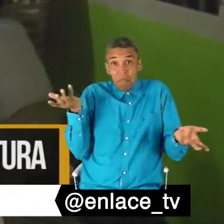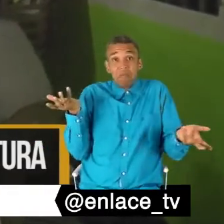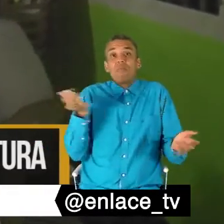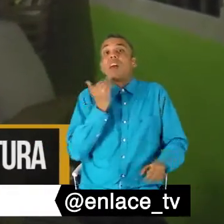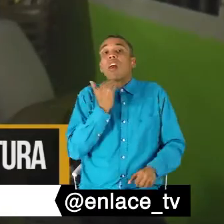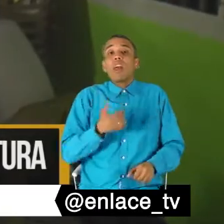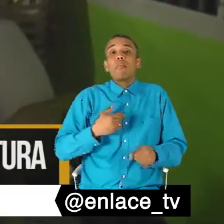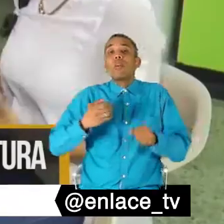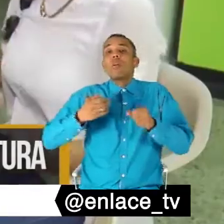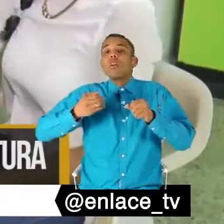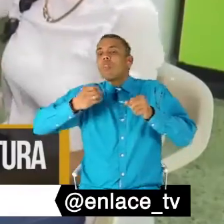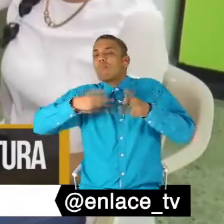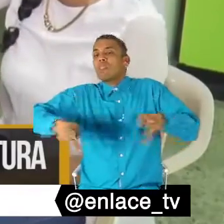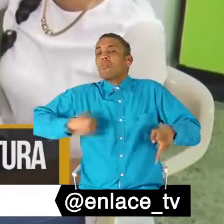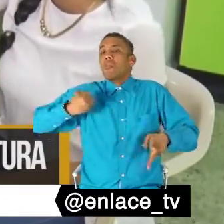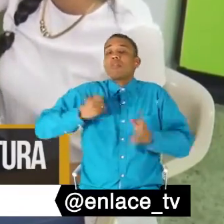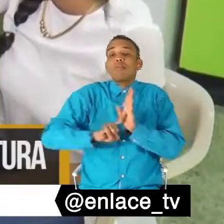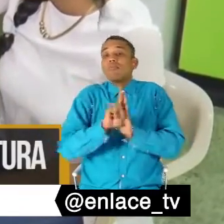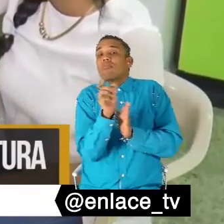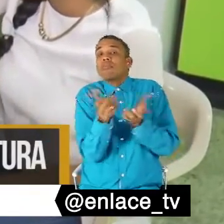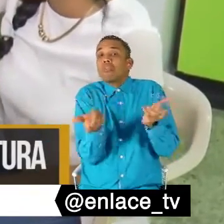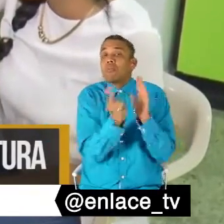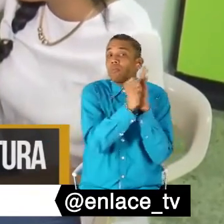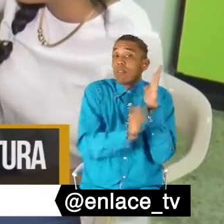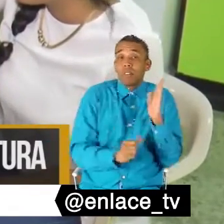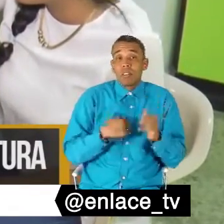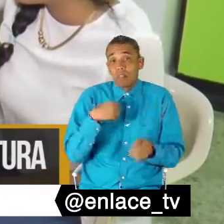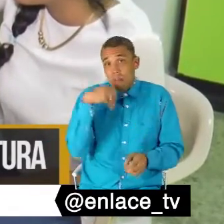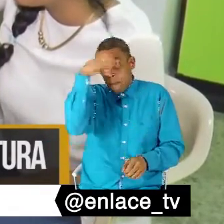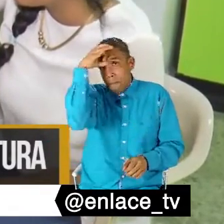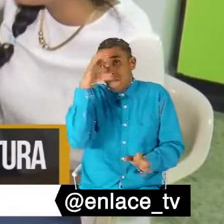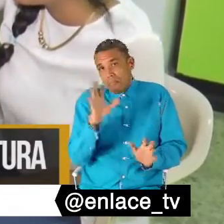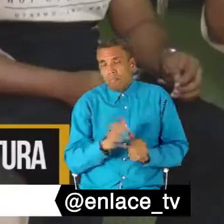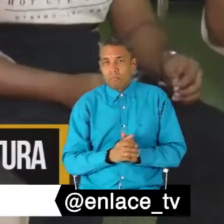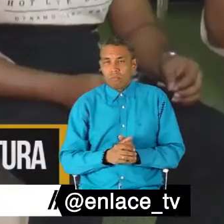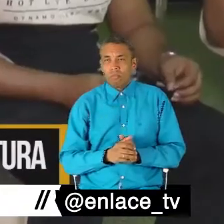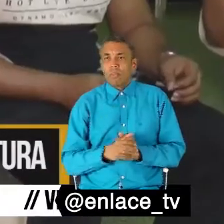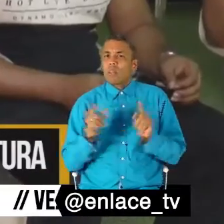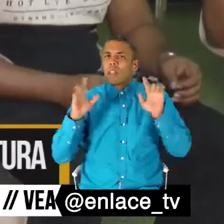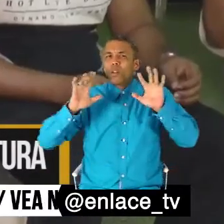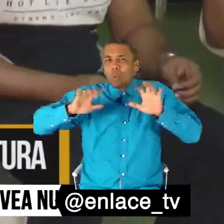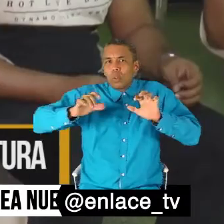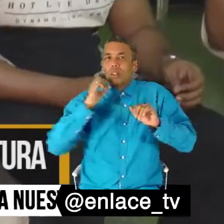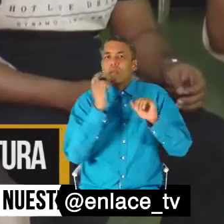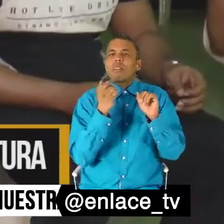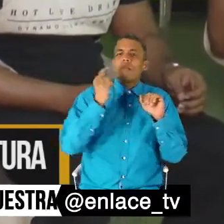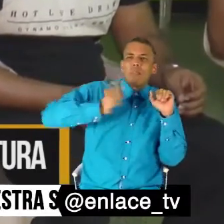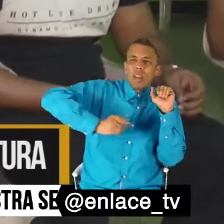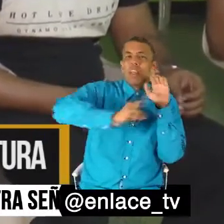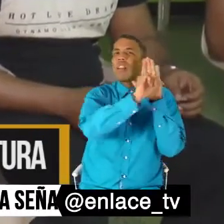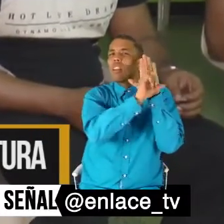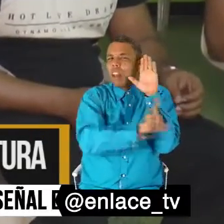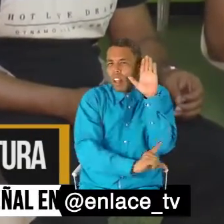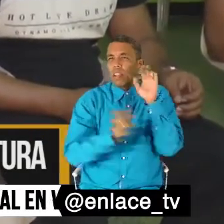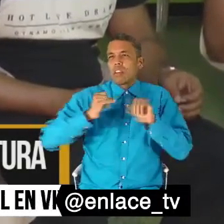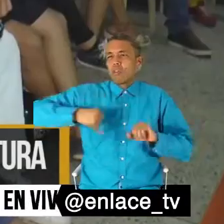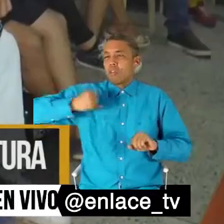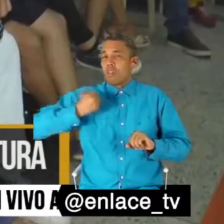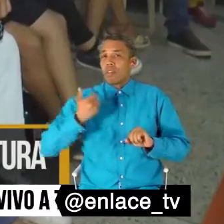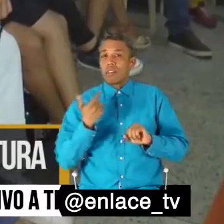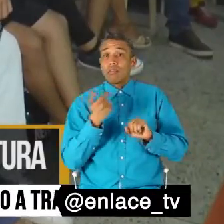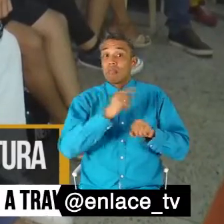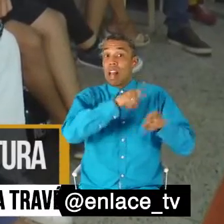a los jóvenes para ellos. En la reunión informativa se dieron a conocer además las políticas públicas de juventud que muchos desconocen y otros temas